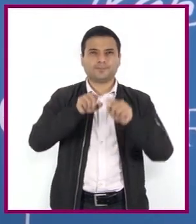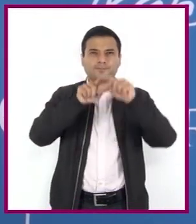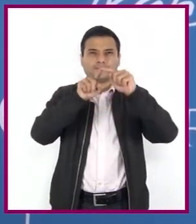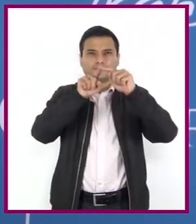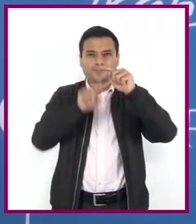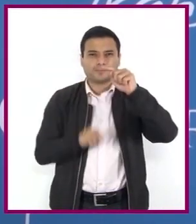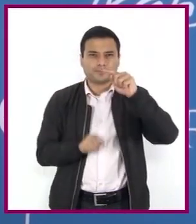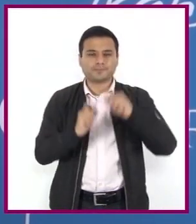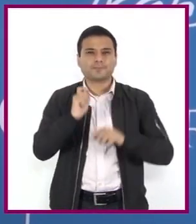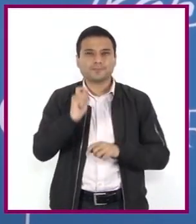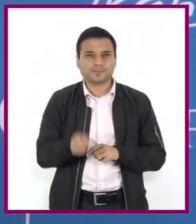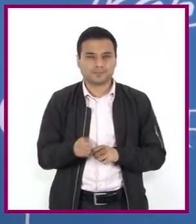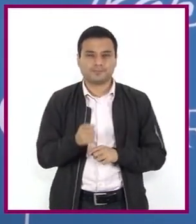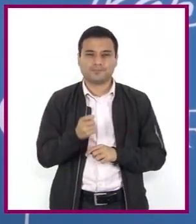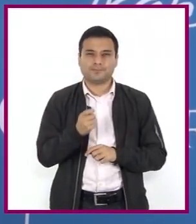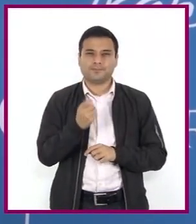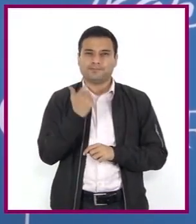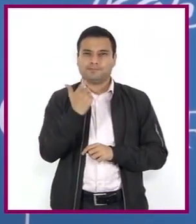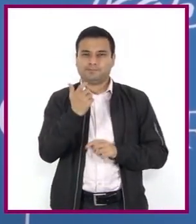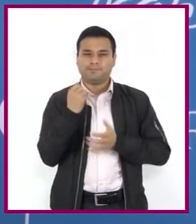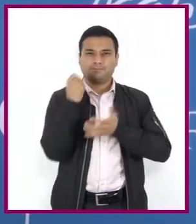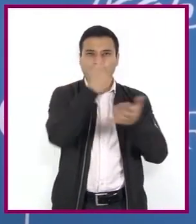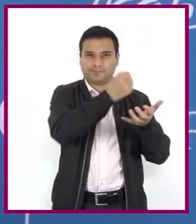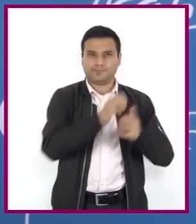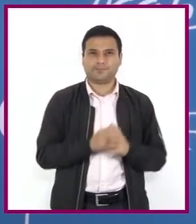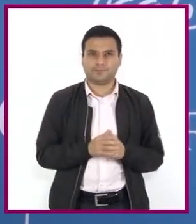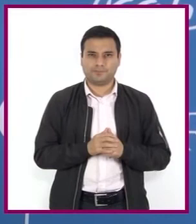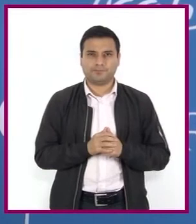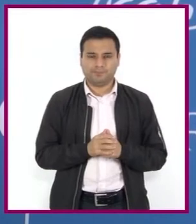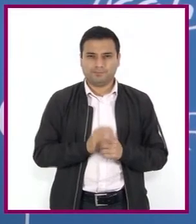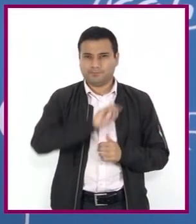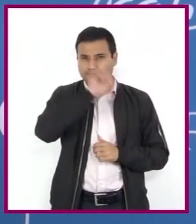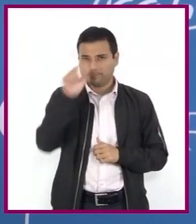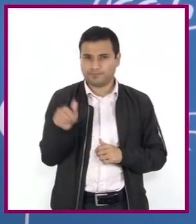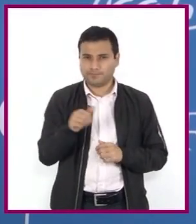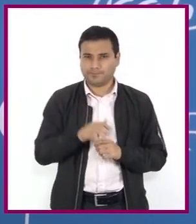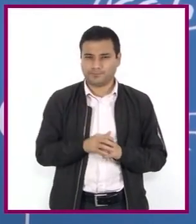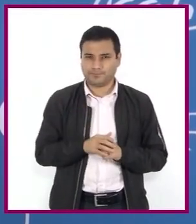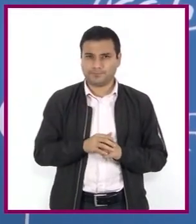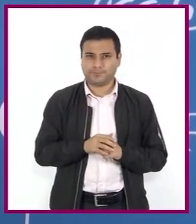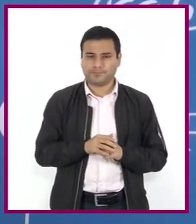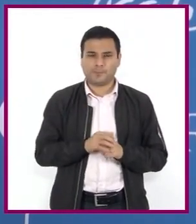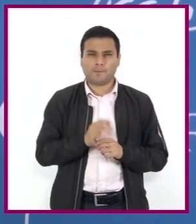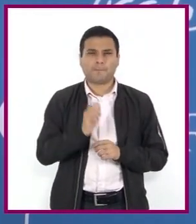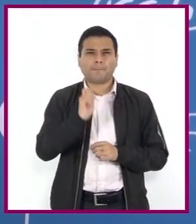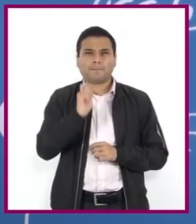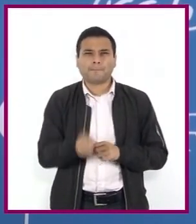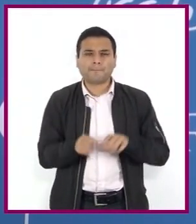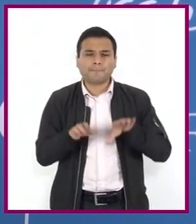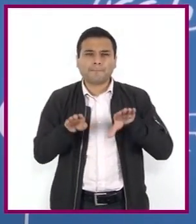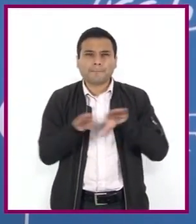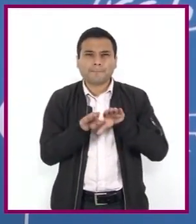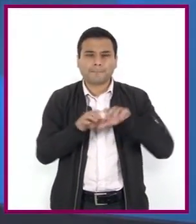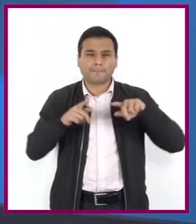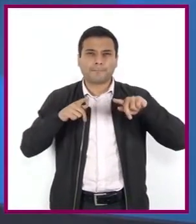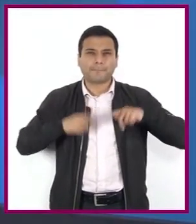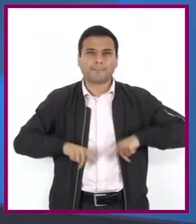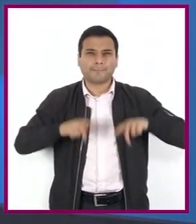de pesos y en el eje de las ordenadas representaremos el beneficio que obtendrá mi amigo en su